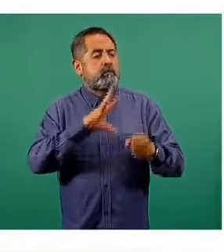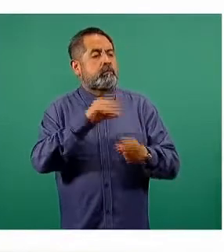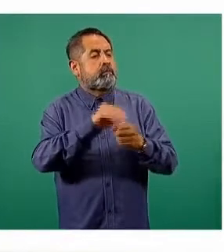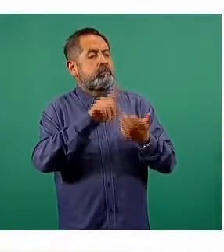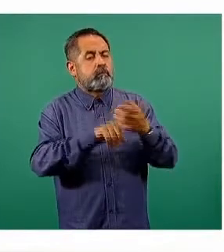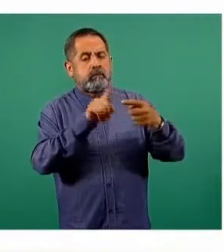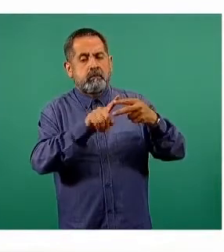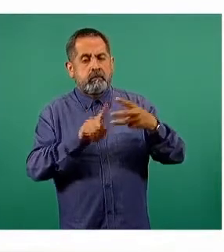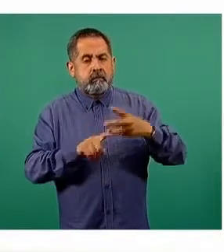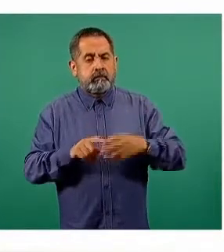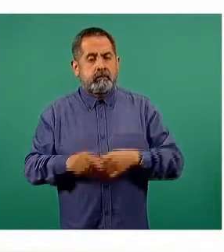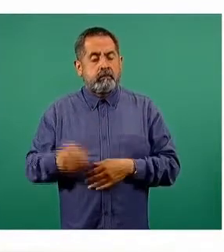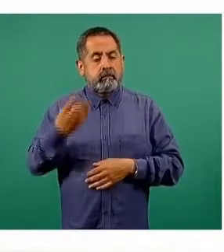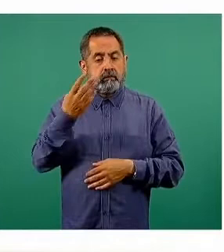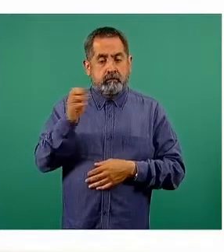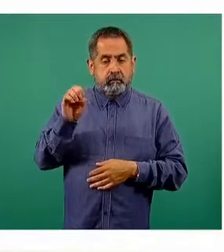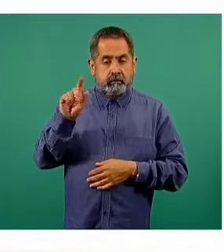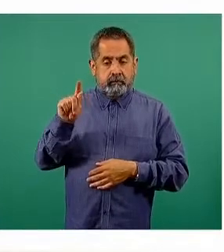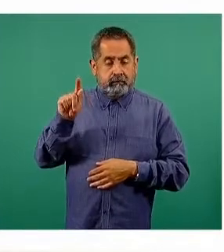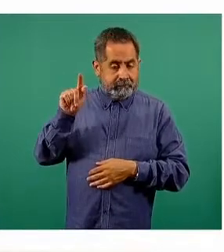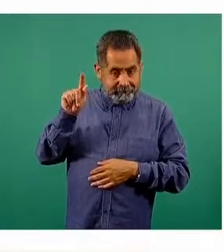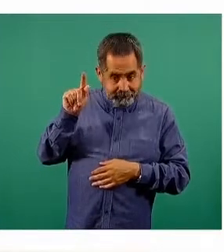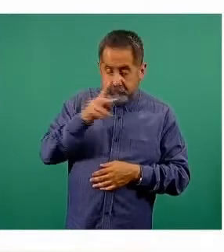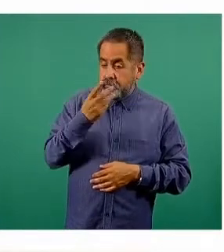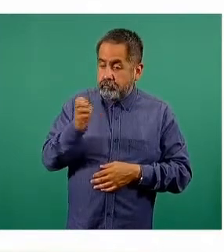subpoblaciones. 970,000 personas trabajadoras de la salud,